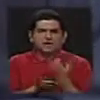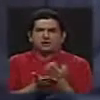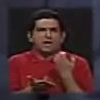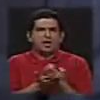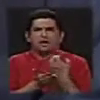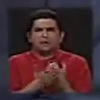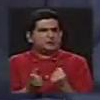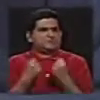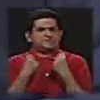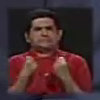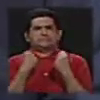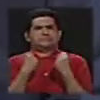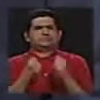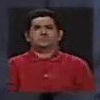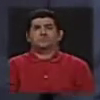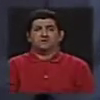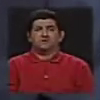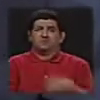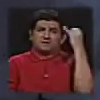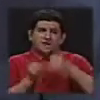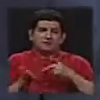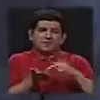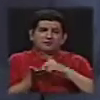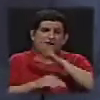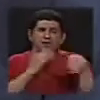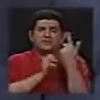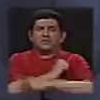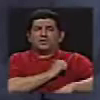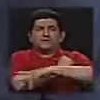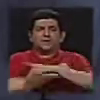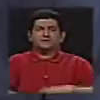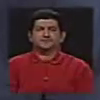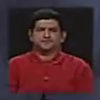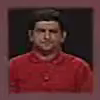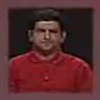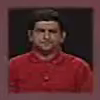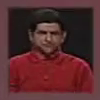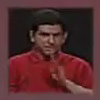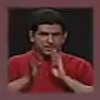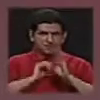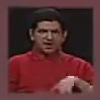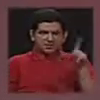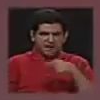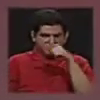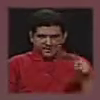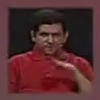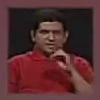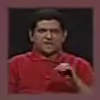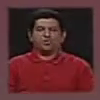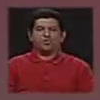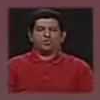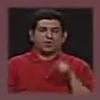económica muy fuerte que también la terminaría pagando todo el país? Bueno, para hablar de cómo rescindirlo, o más bien cómo